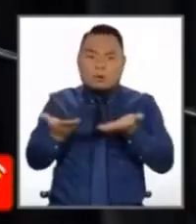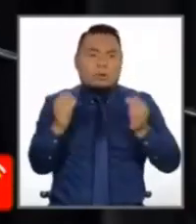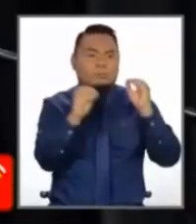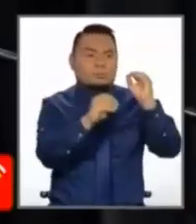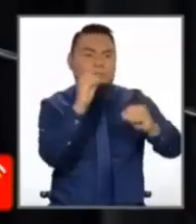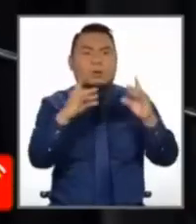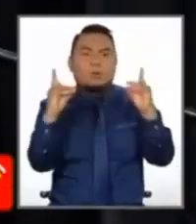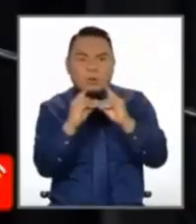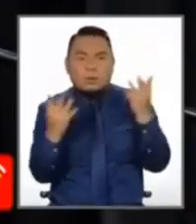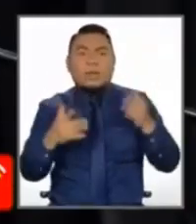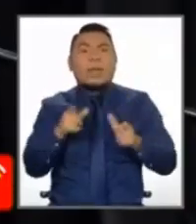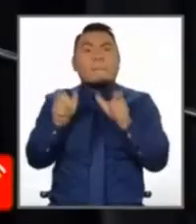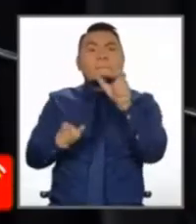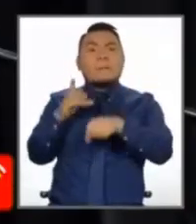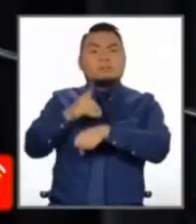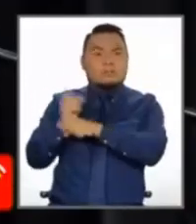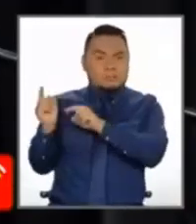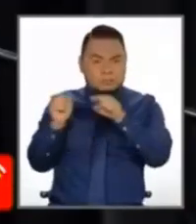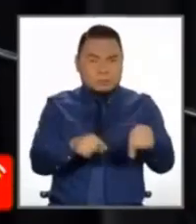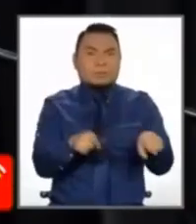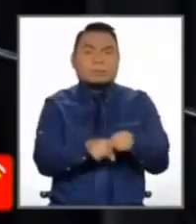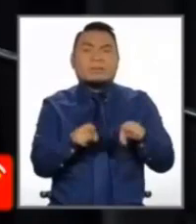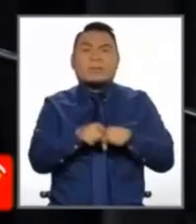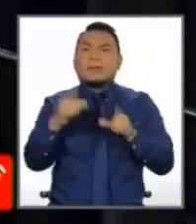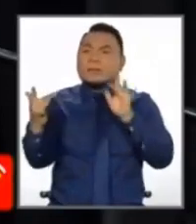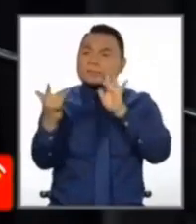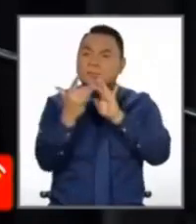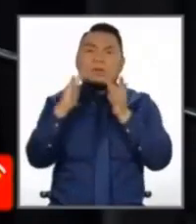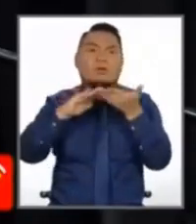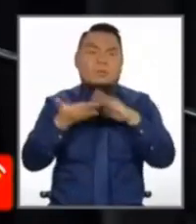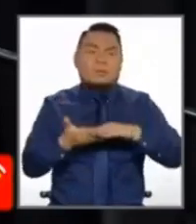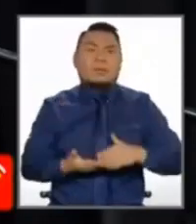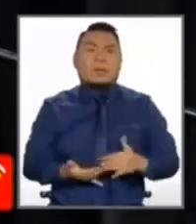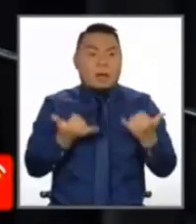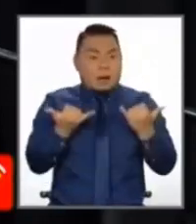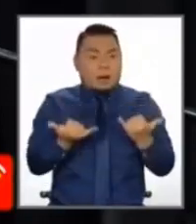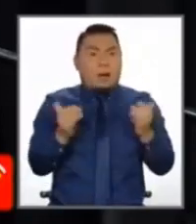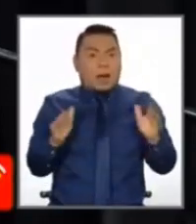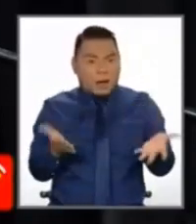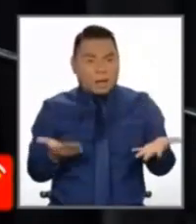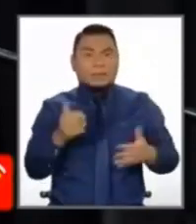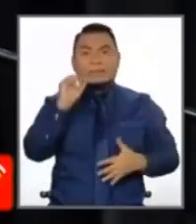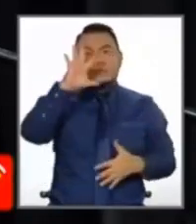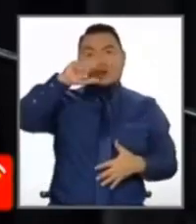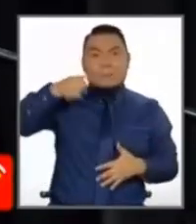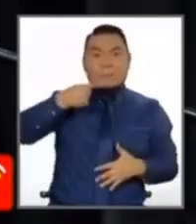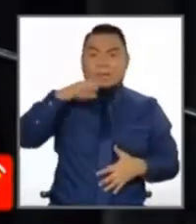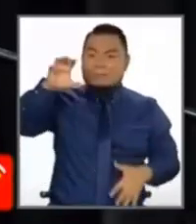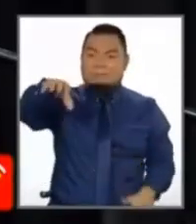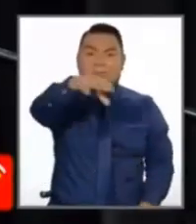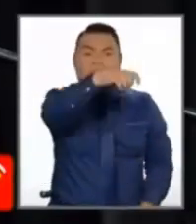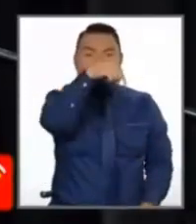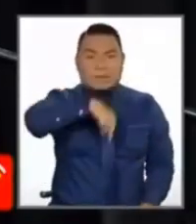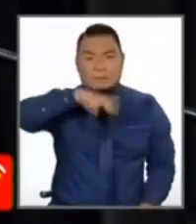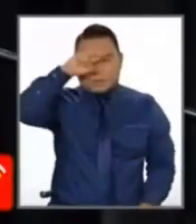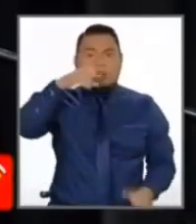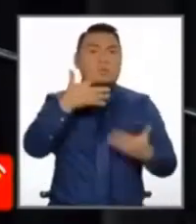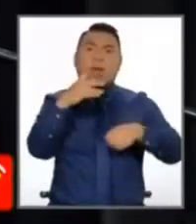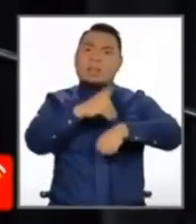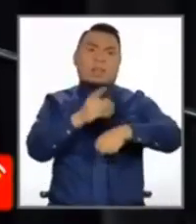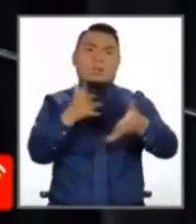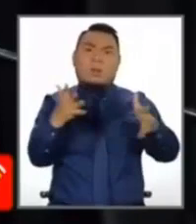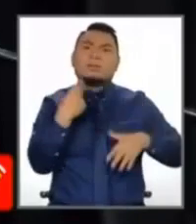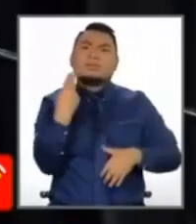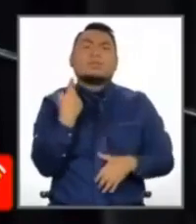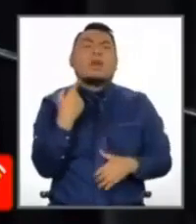humanos y luego abordar su relación con la comunidad. Tenemos actualmente 5.000 establecimientos en el país que no tienen